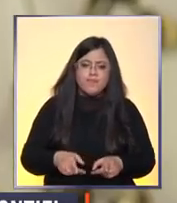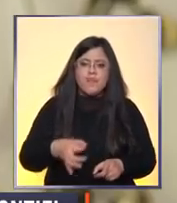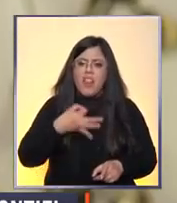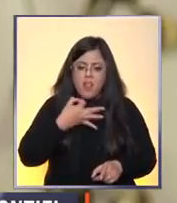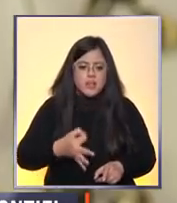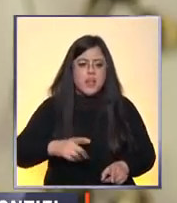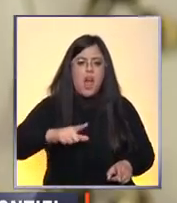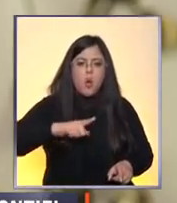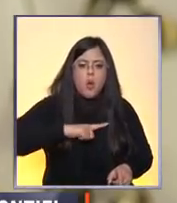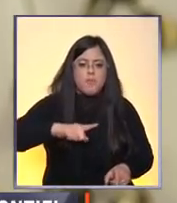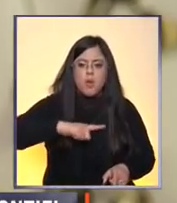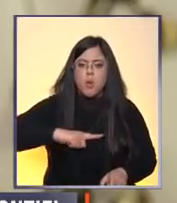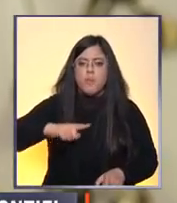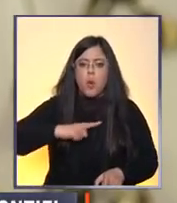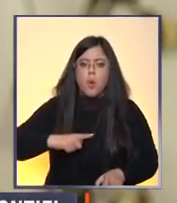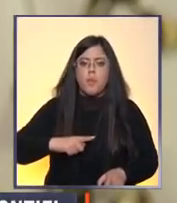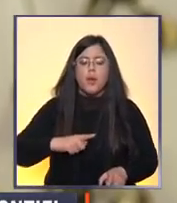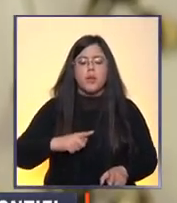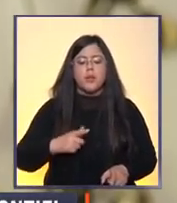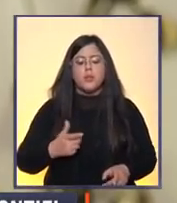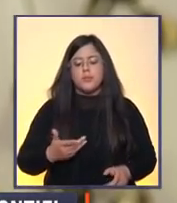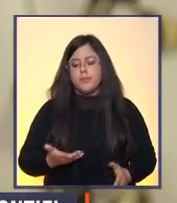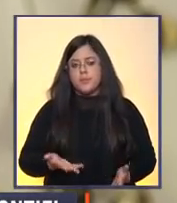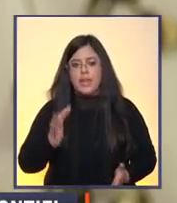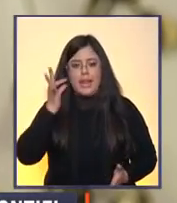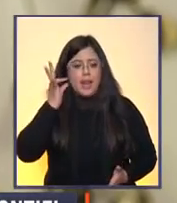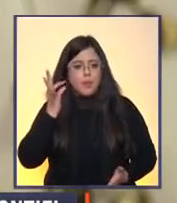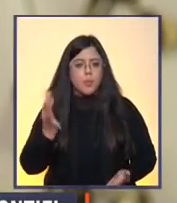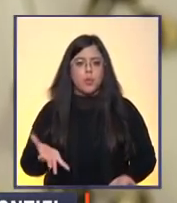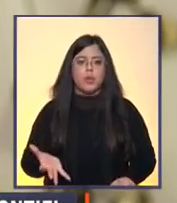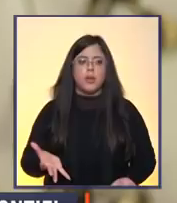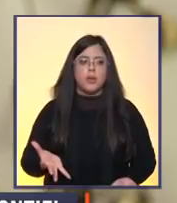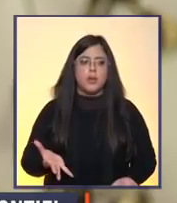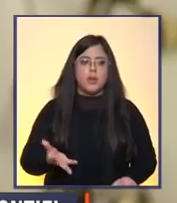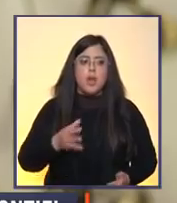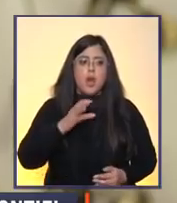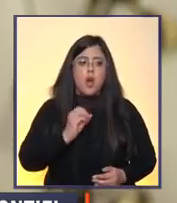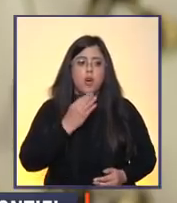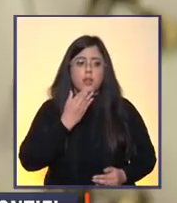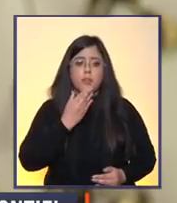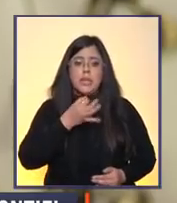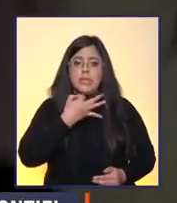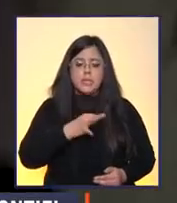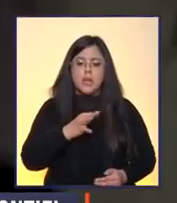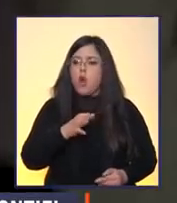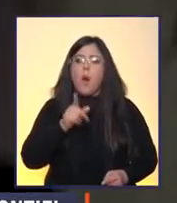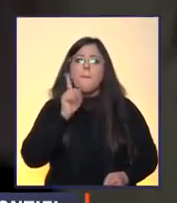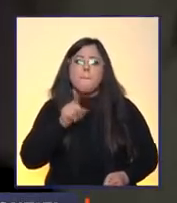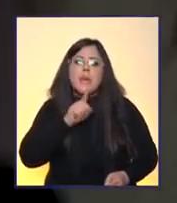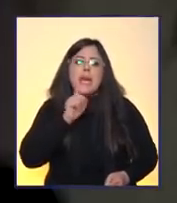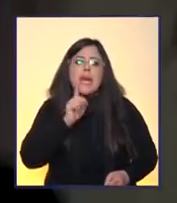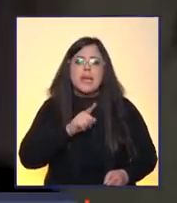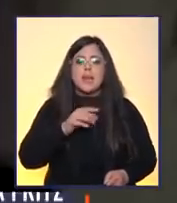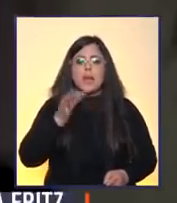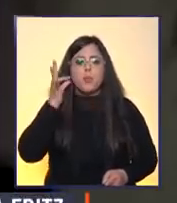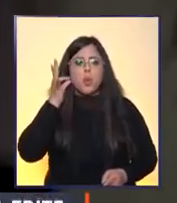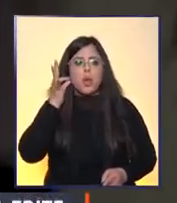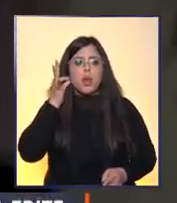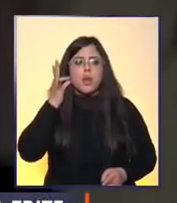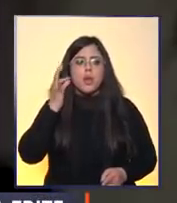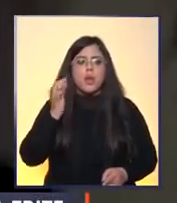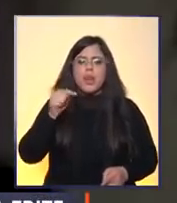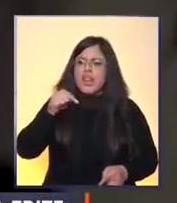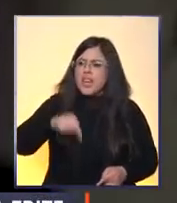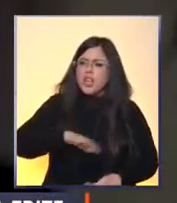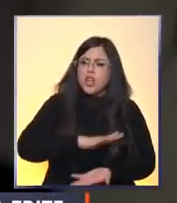culpable de provocar, o se les cuestionó, digamos, que prácticamente ella no decía la verdad. ¿Esto es gratuito? ¿Por qué? ¿Por